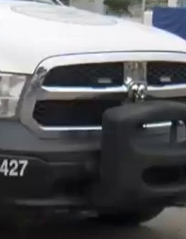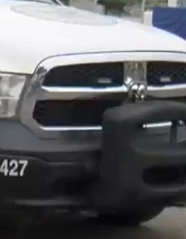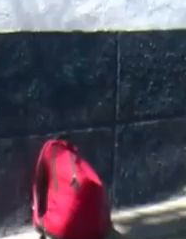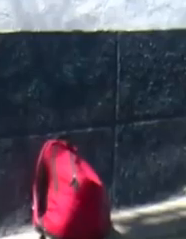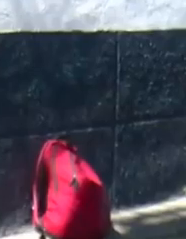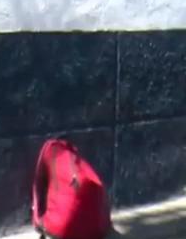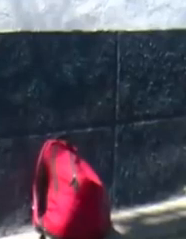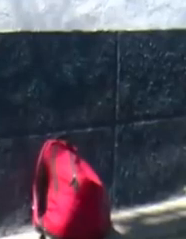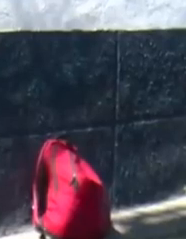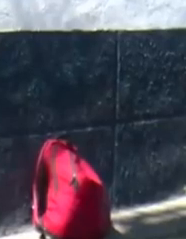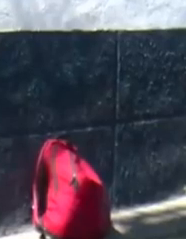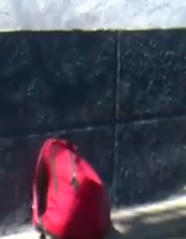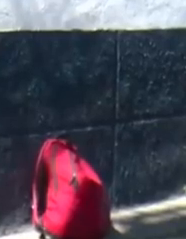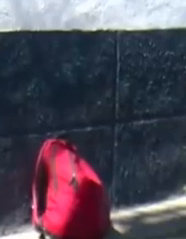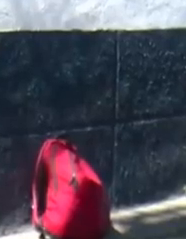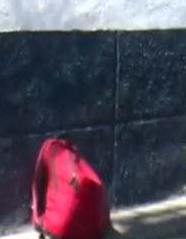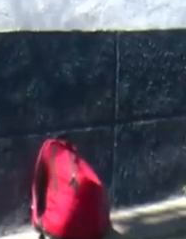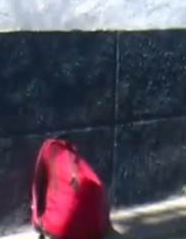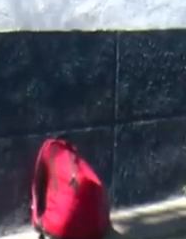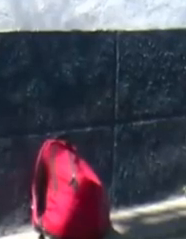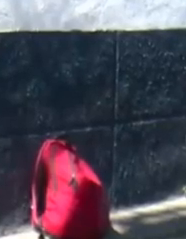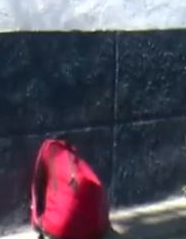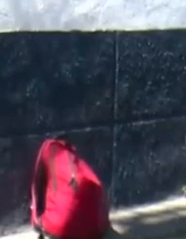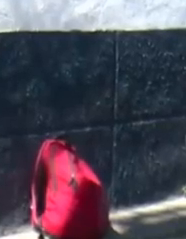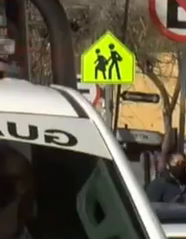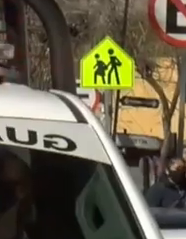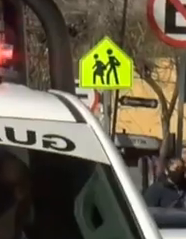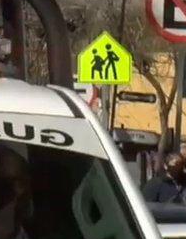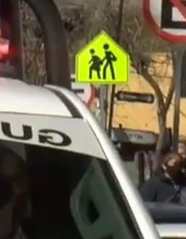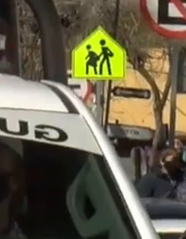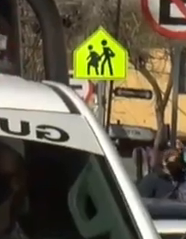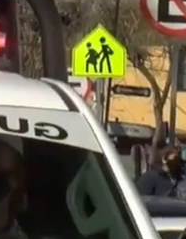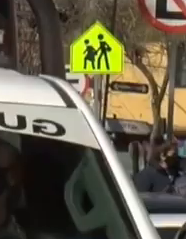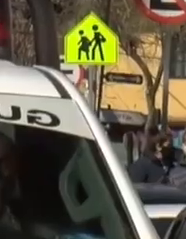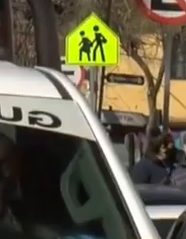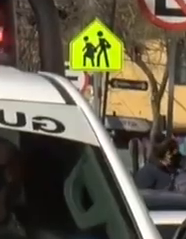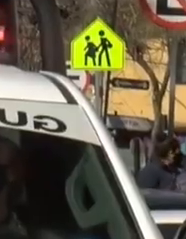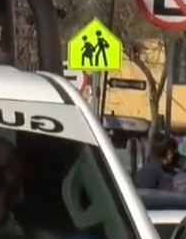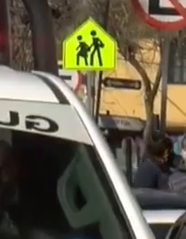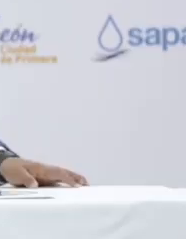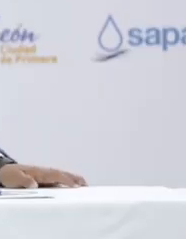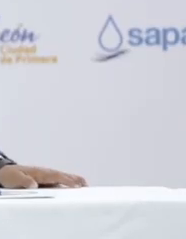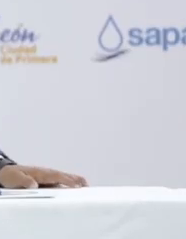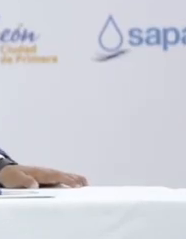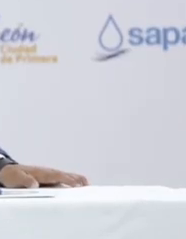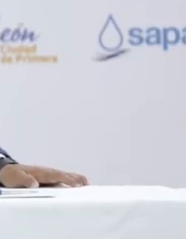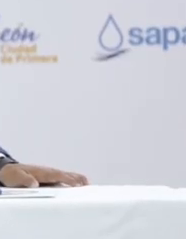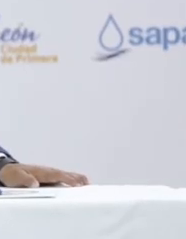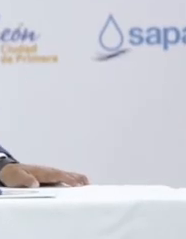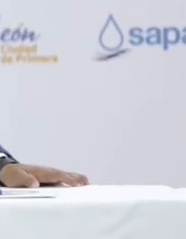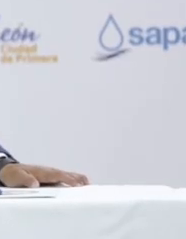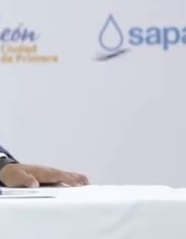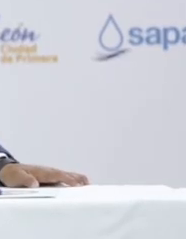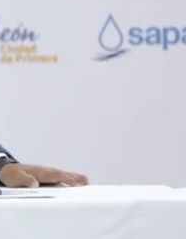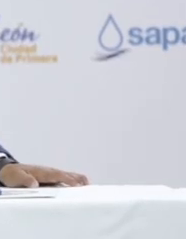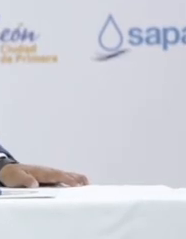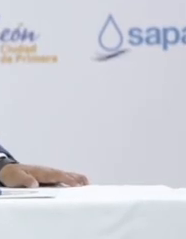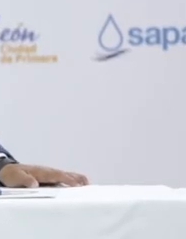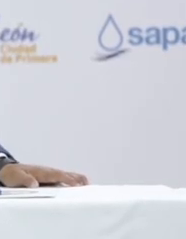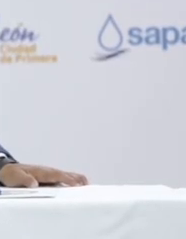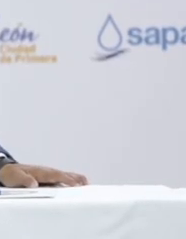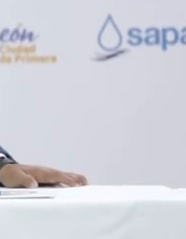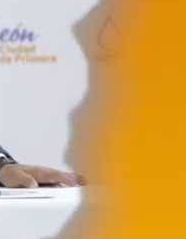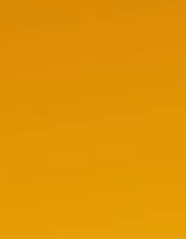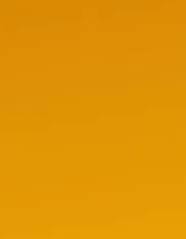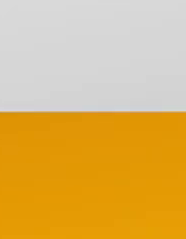todo lo que pueden, no reciben apoyo de las autoridades estatales, por lo que exhortó al gobernador Diego Sinoé a poner manos